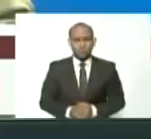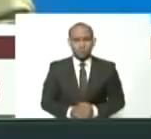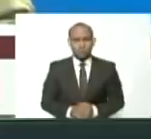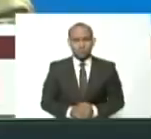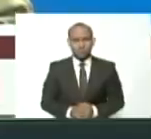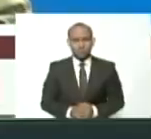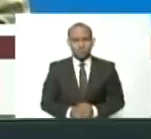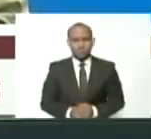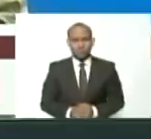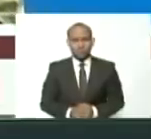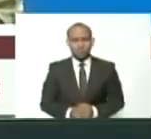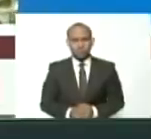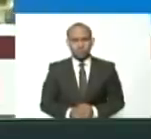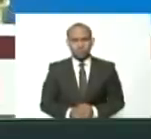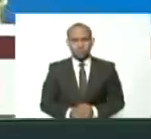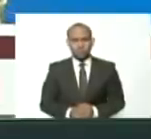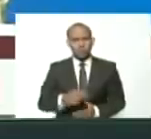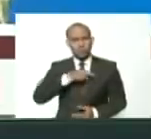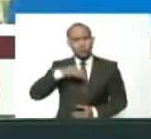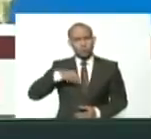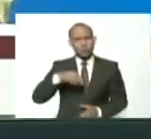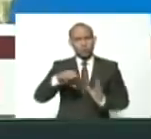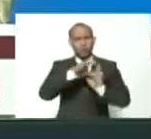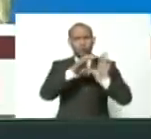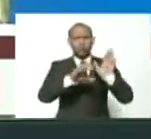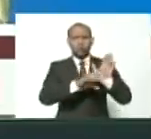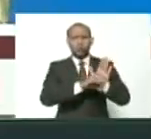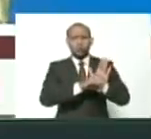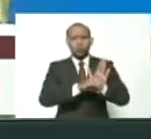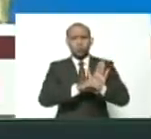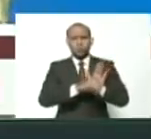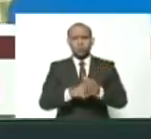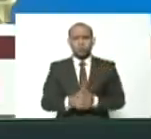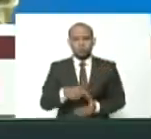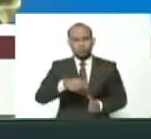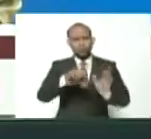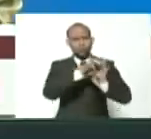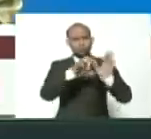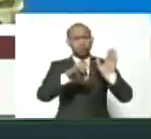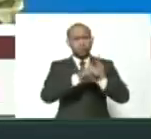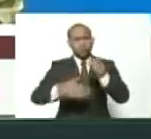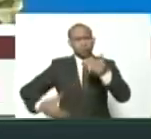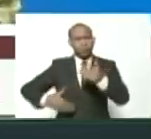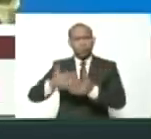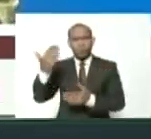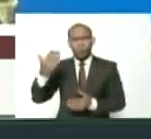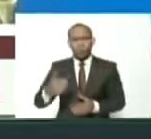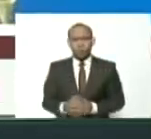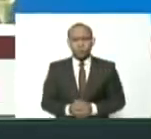quinta generación. Nuestra Constitución es una Constitución modélica,